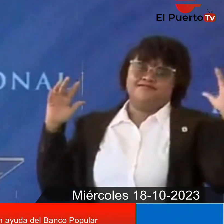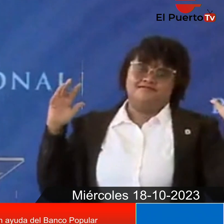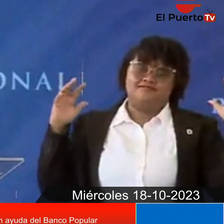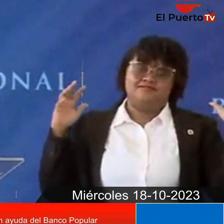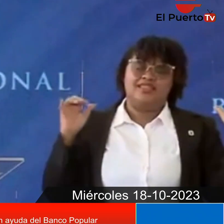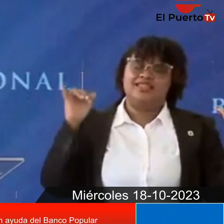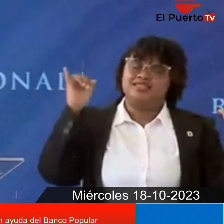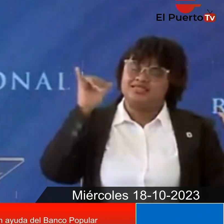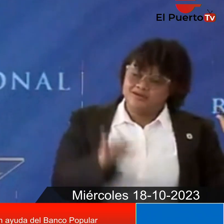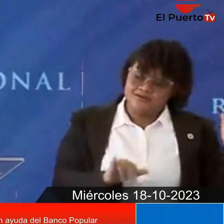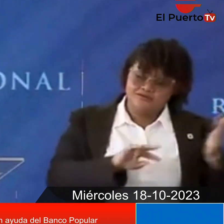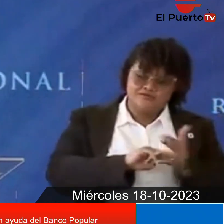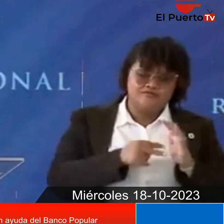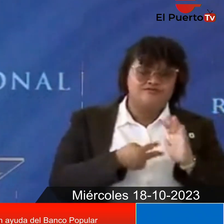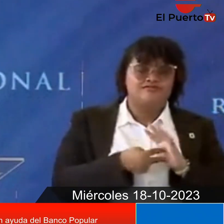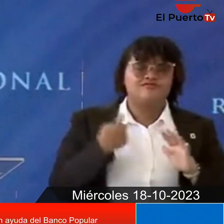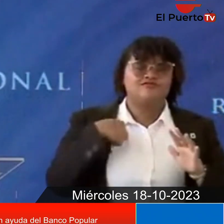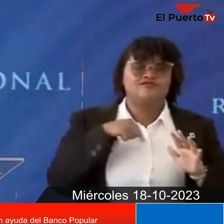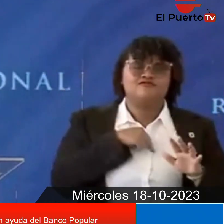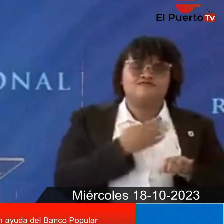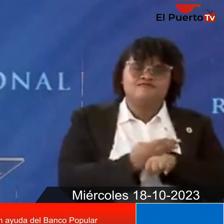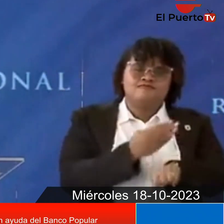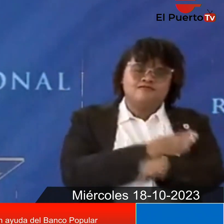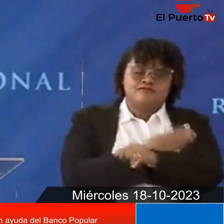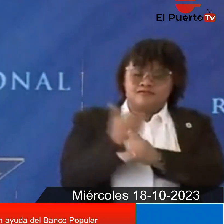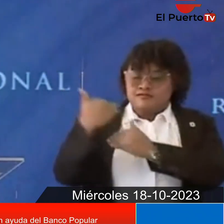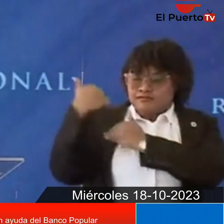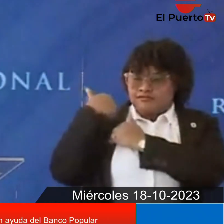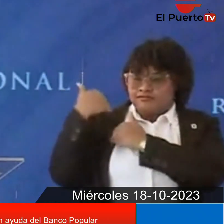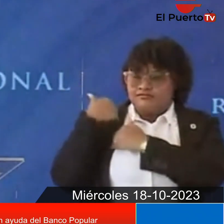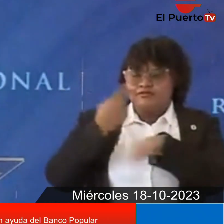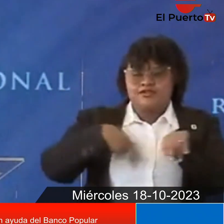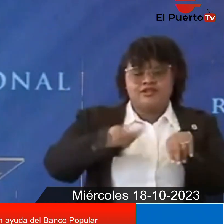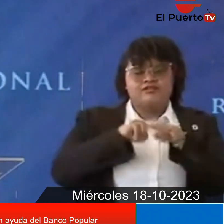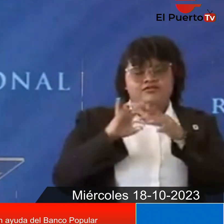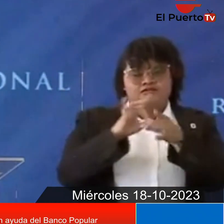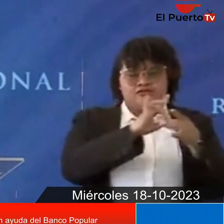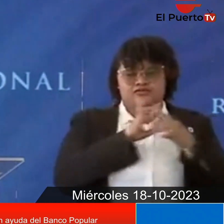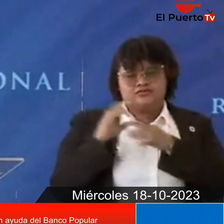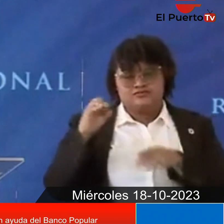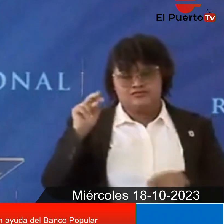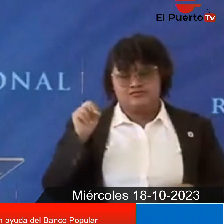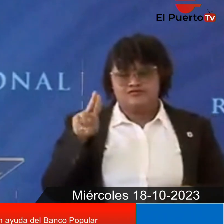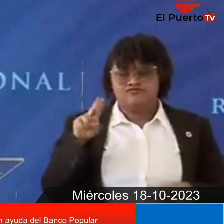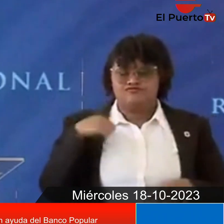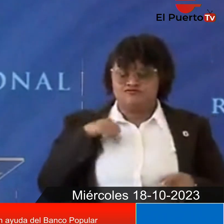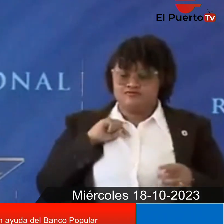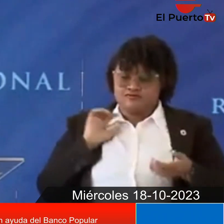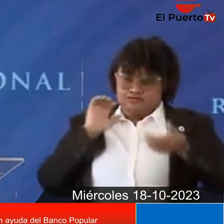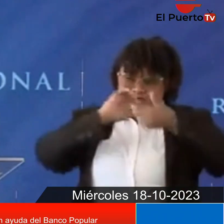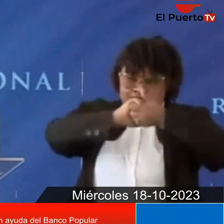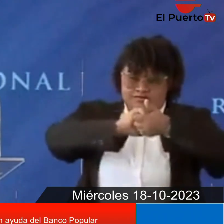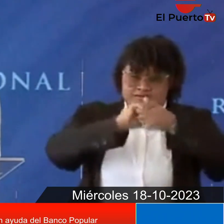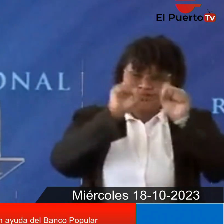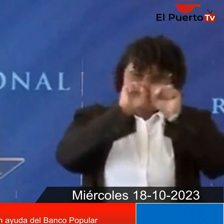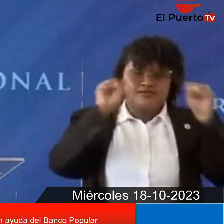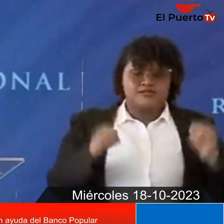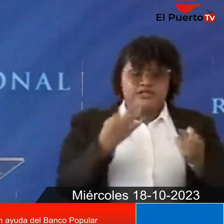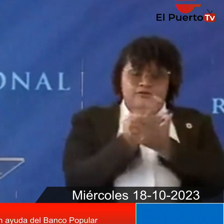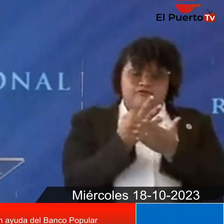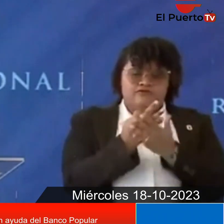De eso se tratan los principios de banca responsable de las Naciones Unidas, una alianza con el sistema